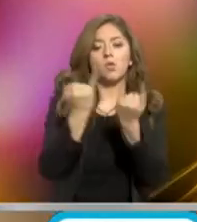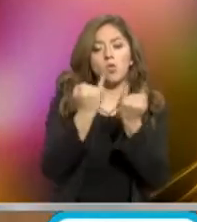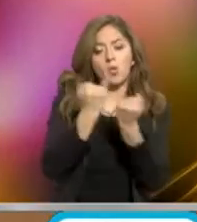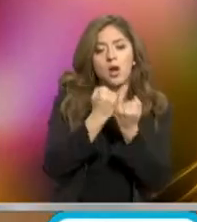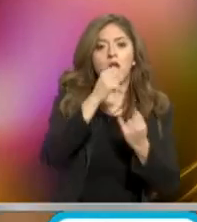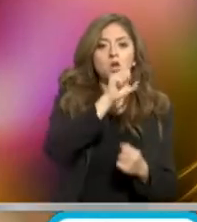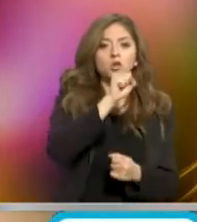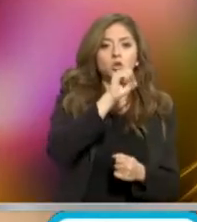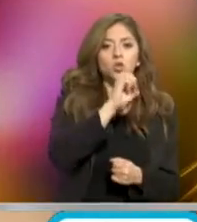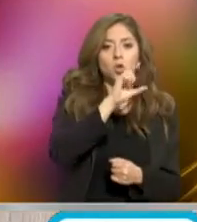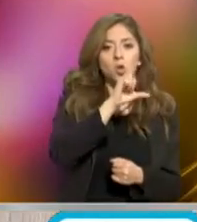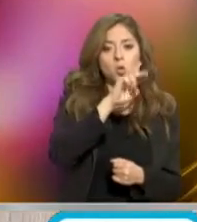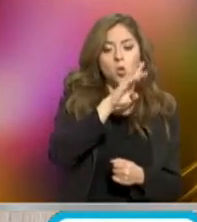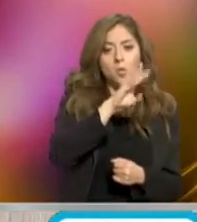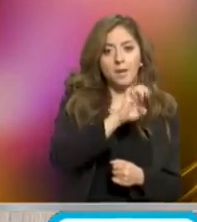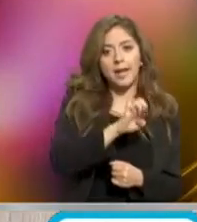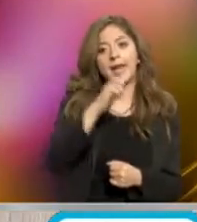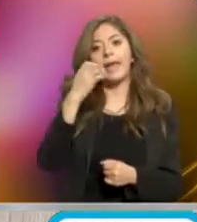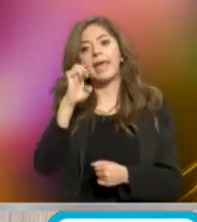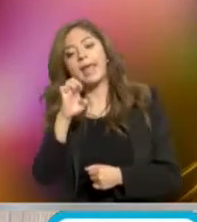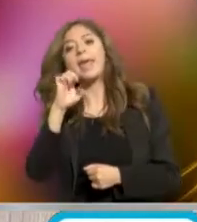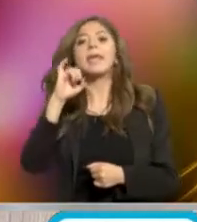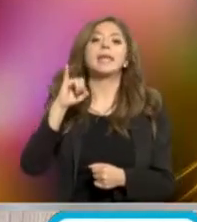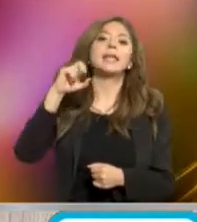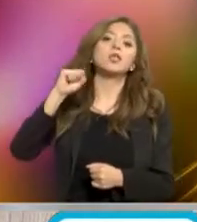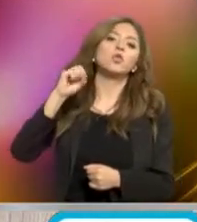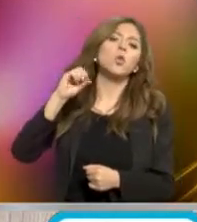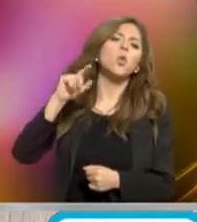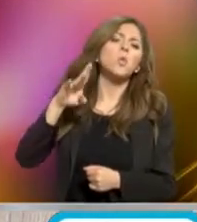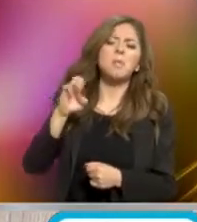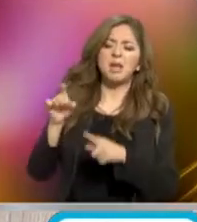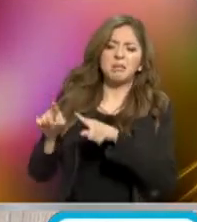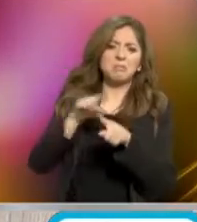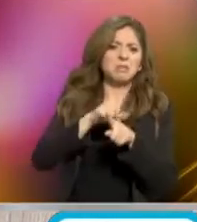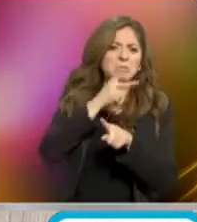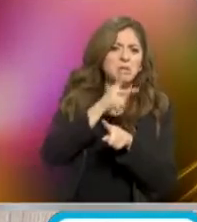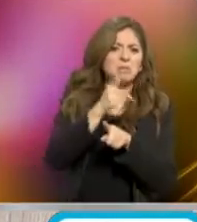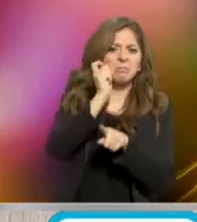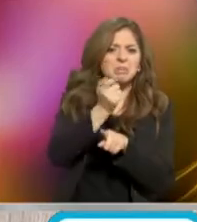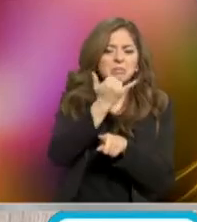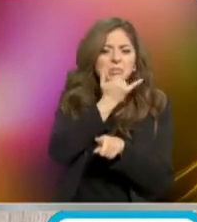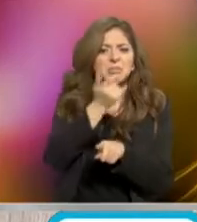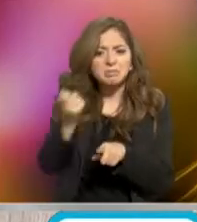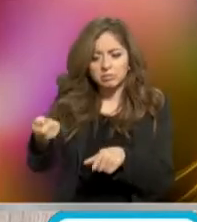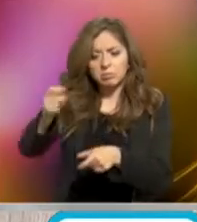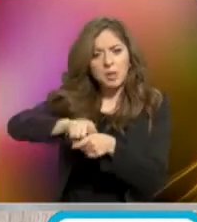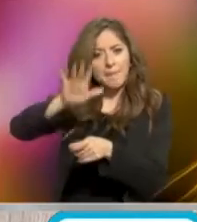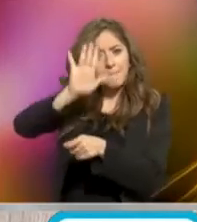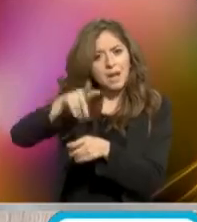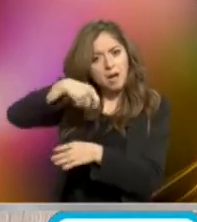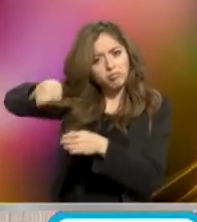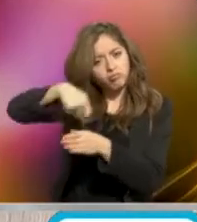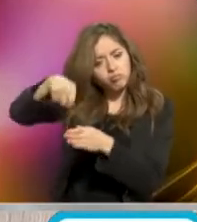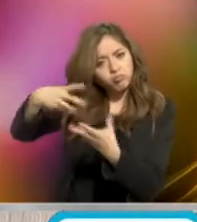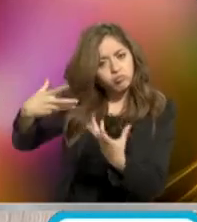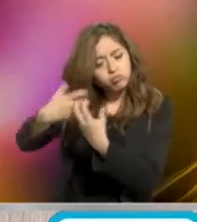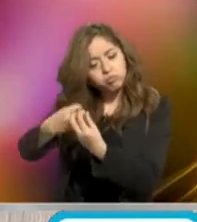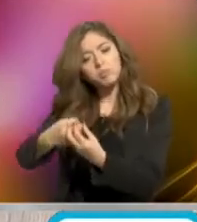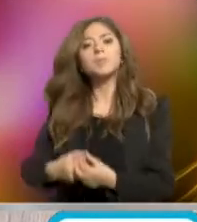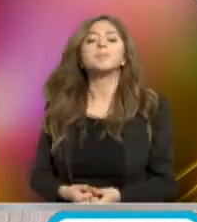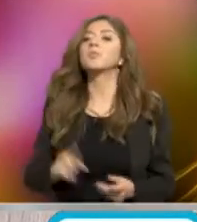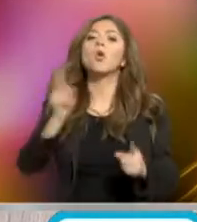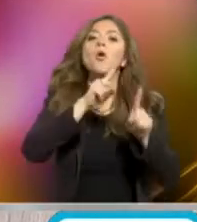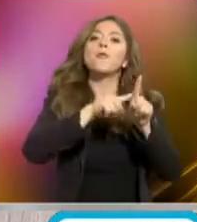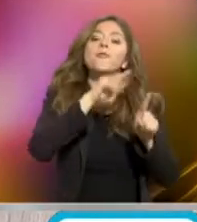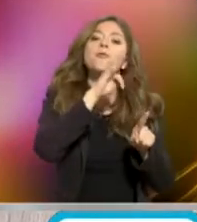son... A ver, soluble en su fibra. ¿Para qué nos sirve? Sí, explícame esto, porque me sonó como algo que pones en un vaso de agua. Exacto, hay dos tipos de fibras. Sí. La